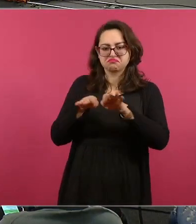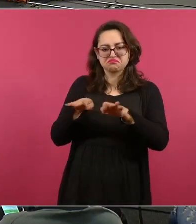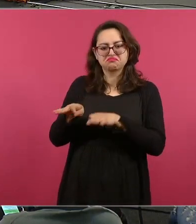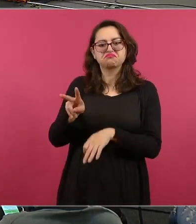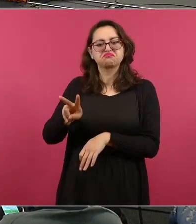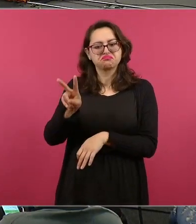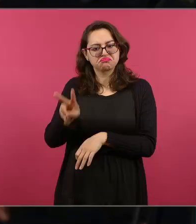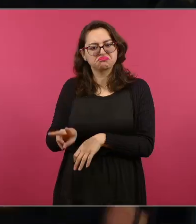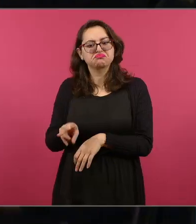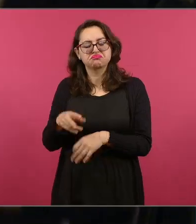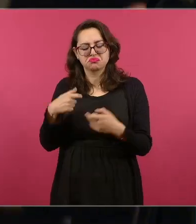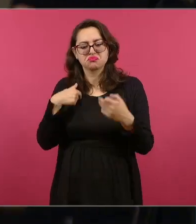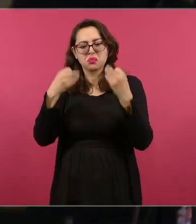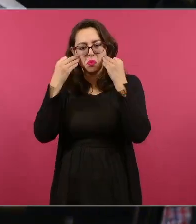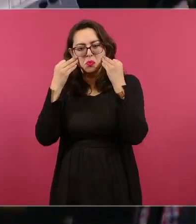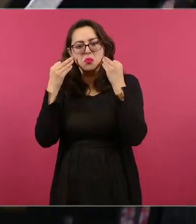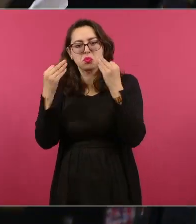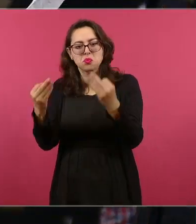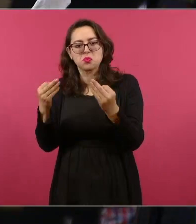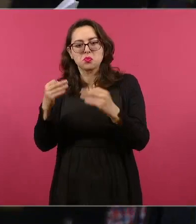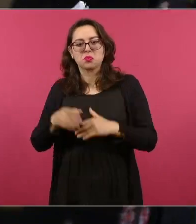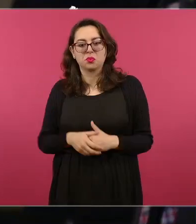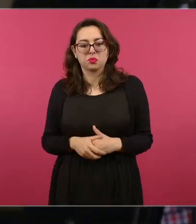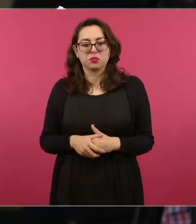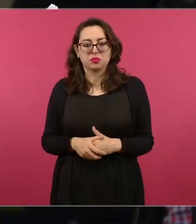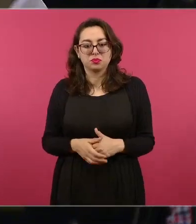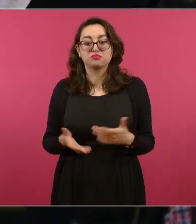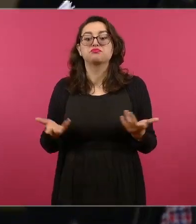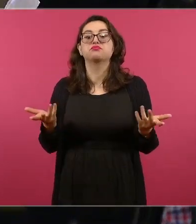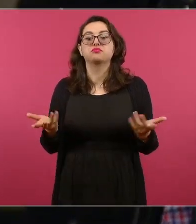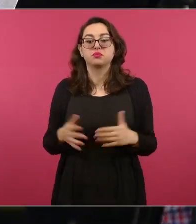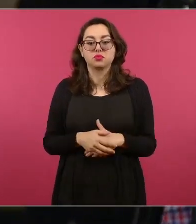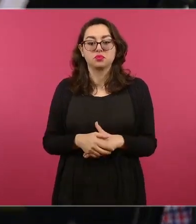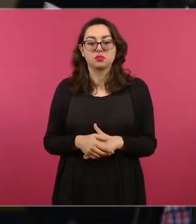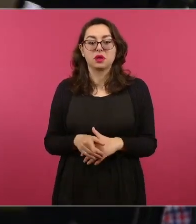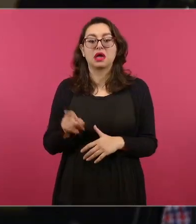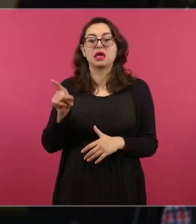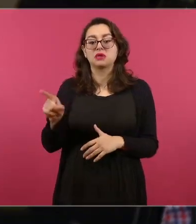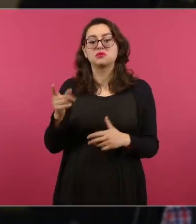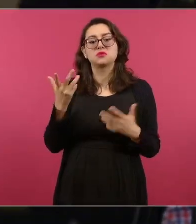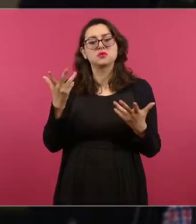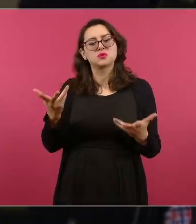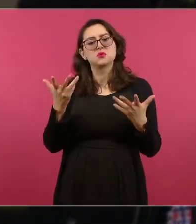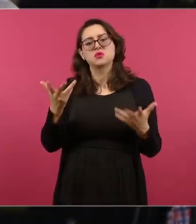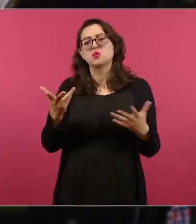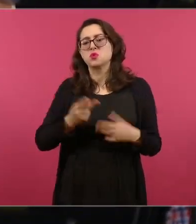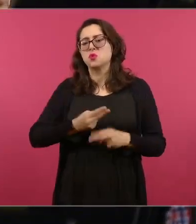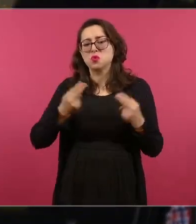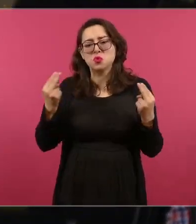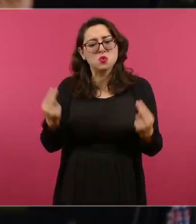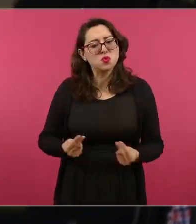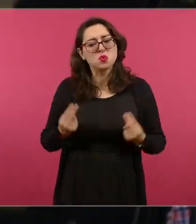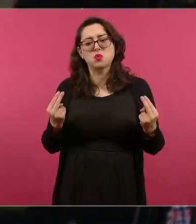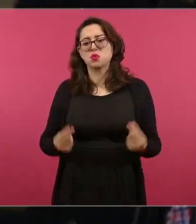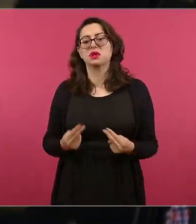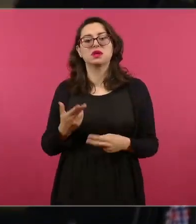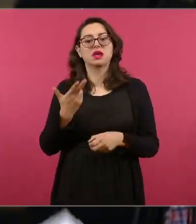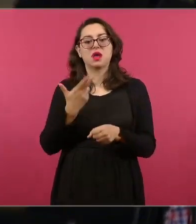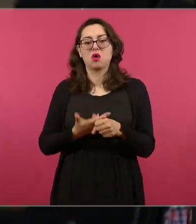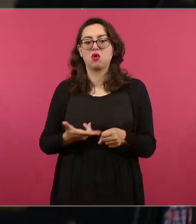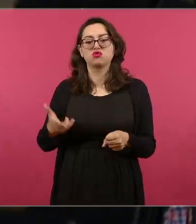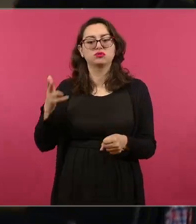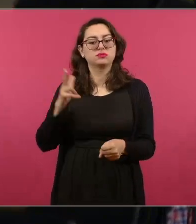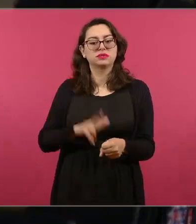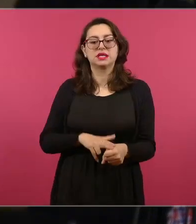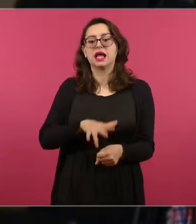la sierra, y pues, ¿qué podría pedirle? Que la gente está pidiendo con urgencias un hospital